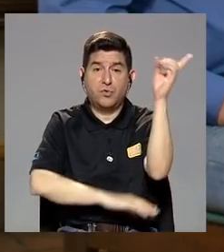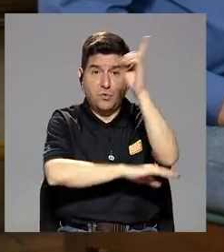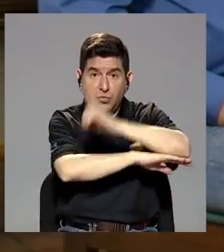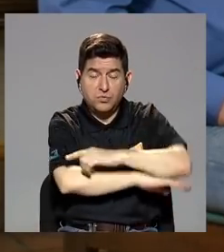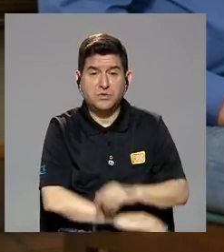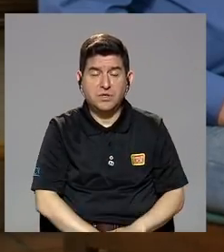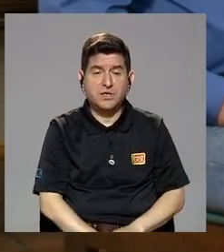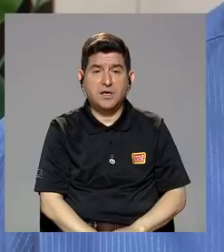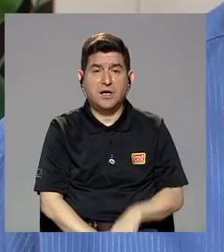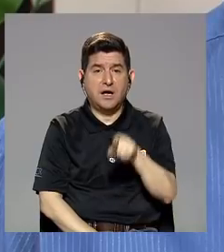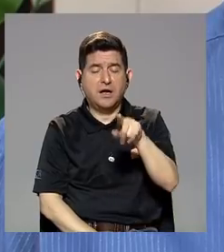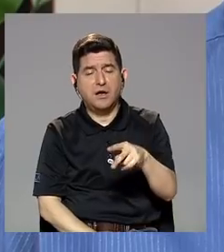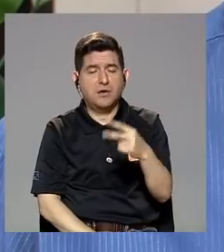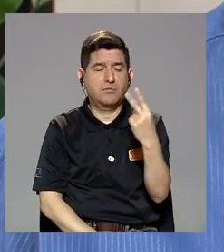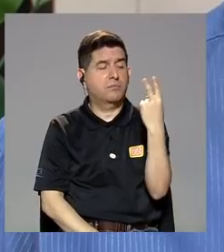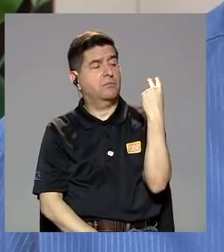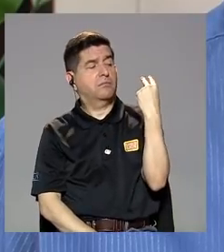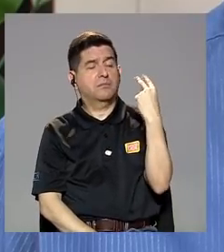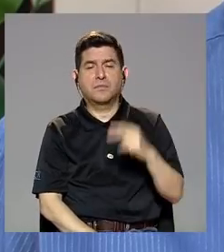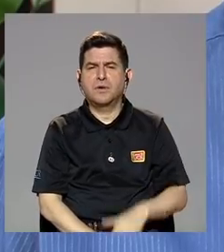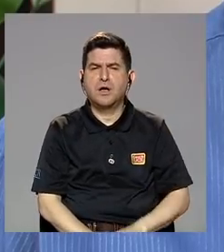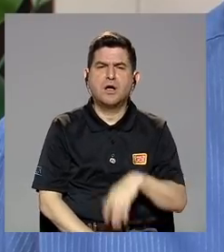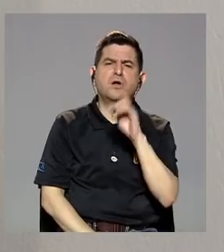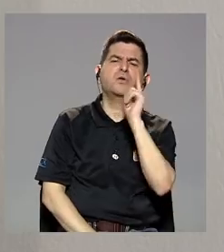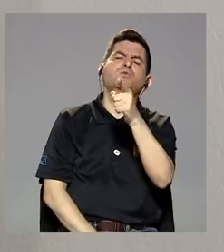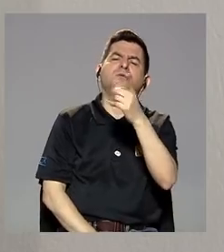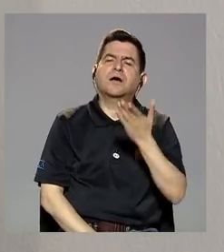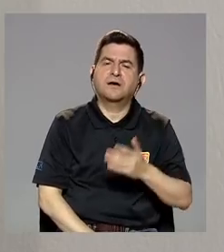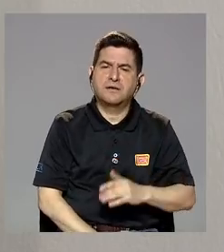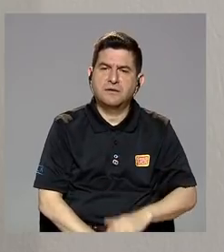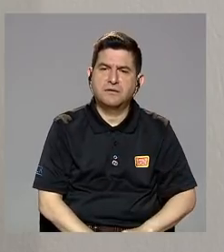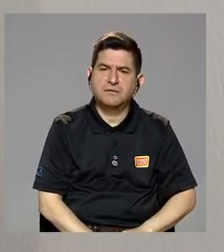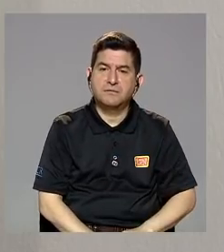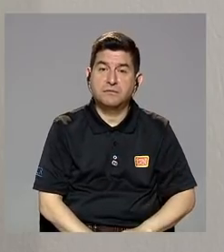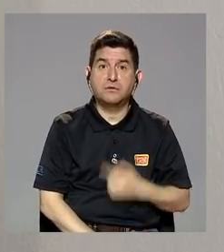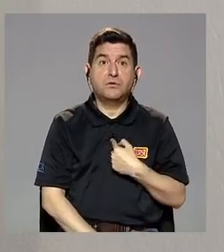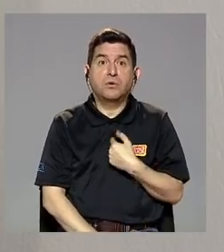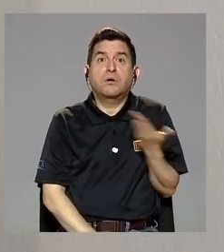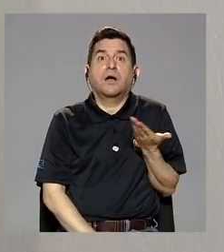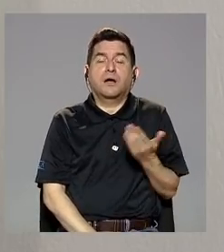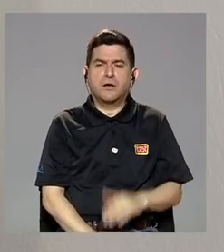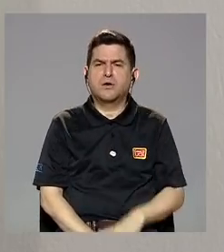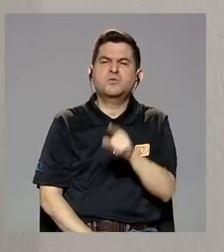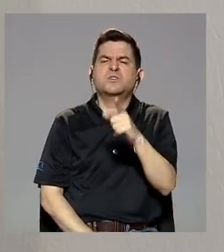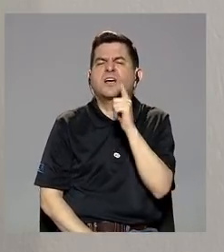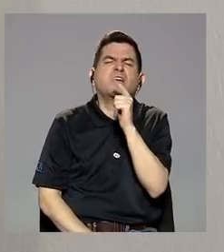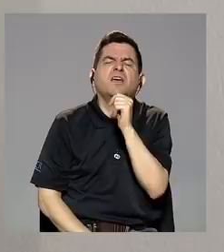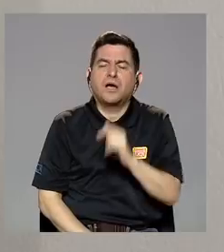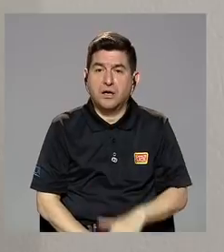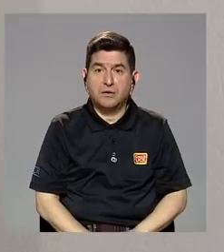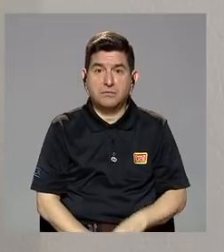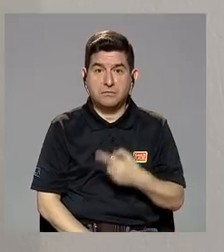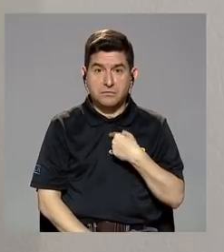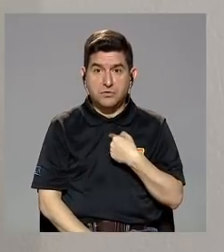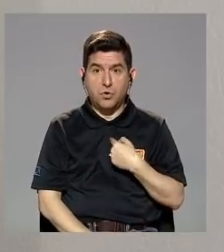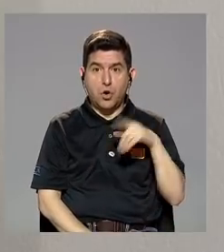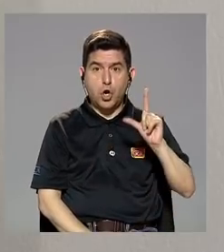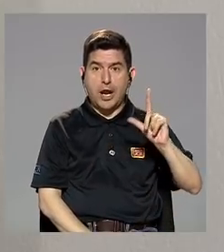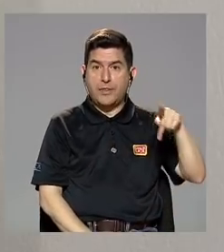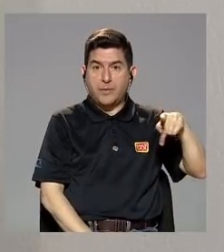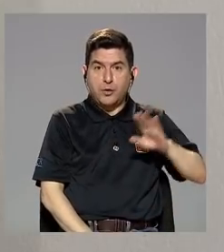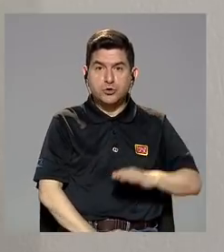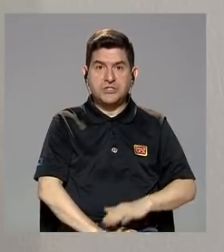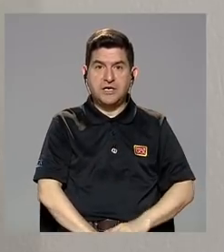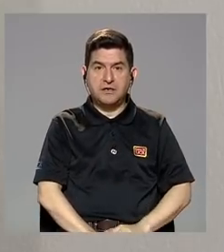mira hacia atrás me dice y usted que él escribió quienes luego de leonardo pero